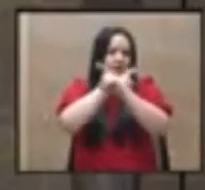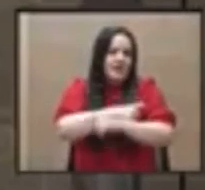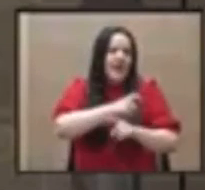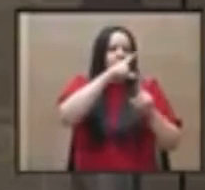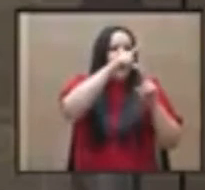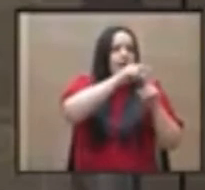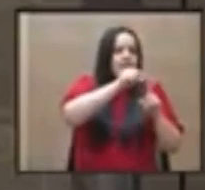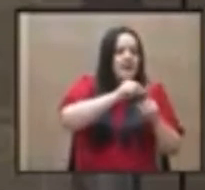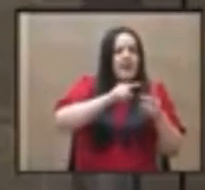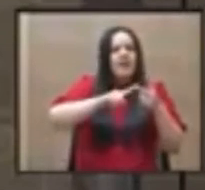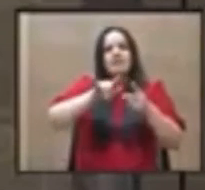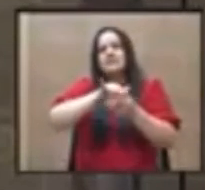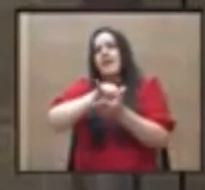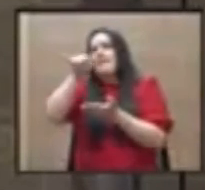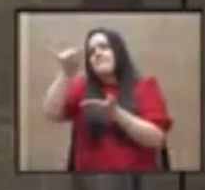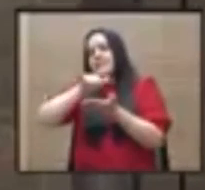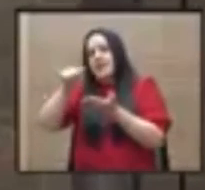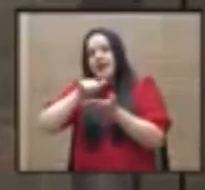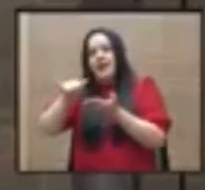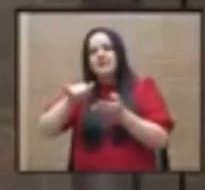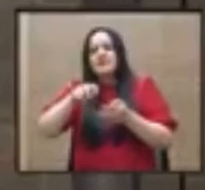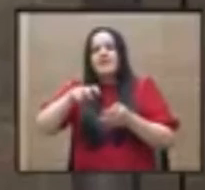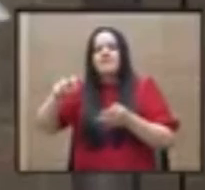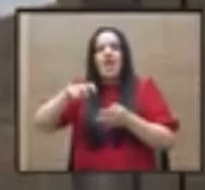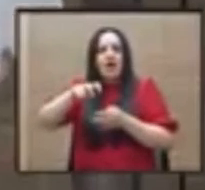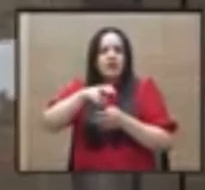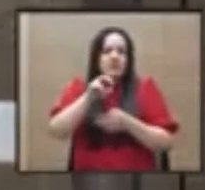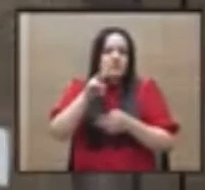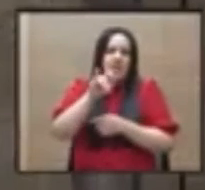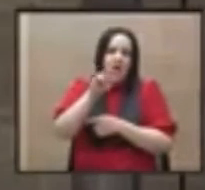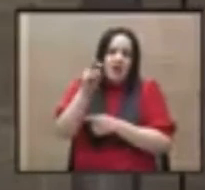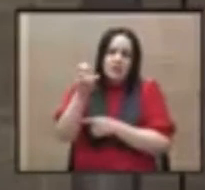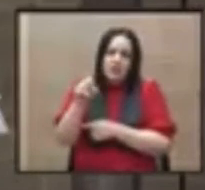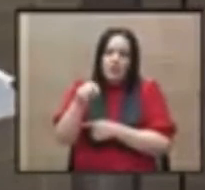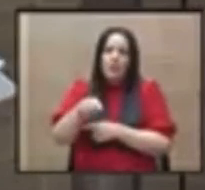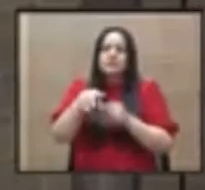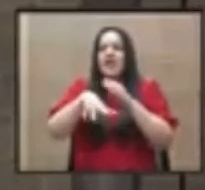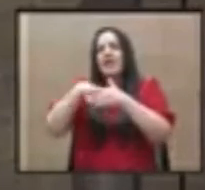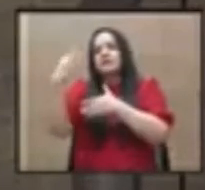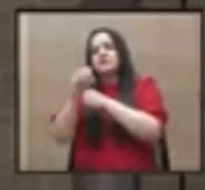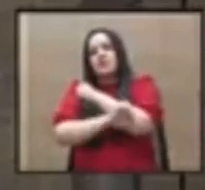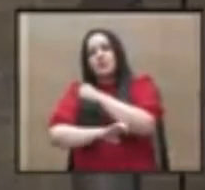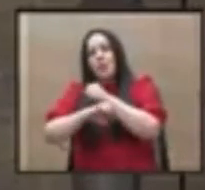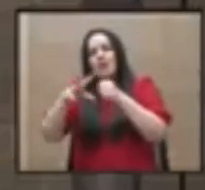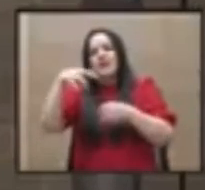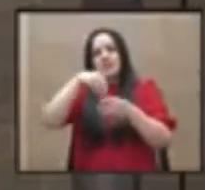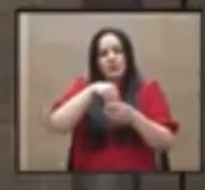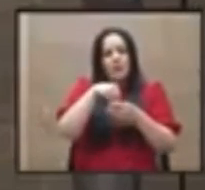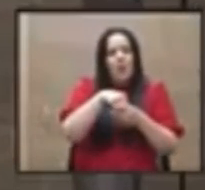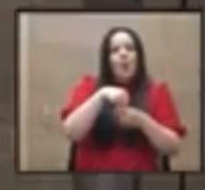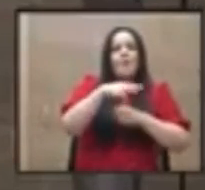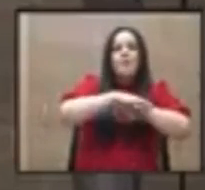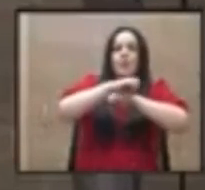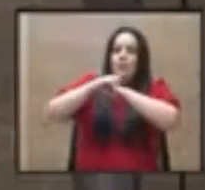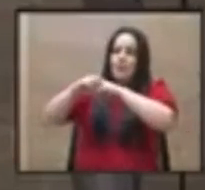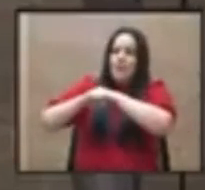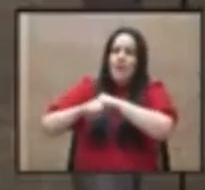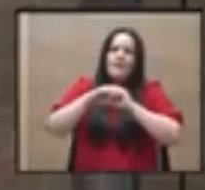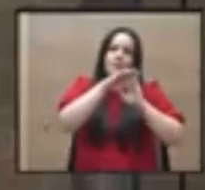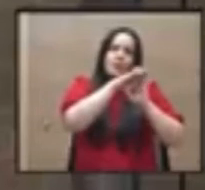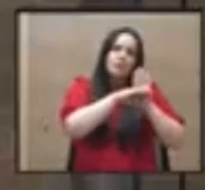y viáticos, tanto en el exterior como en el interior, publicidad, protocolo, horas extra